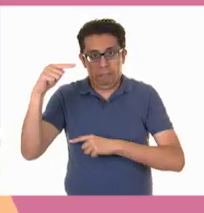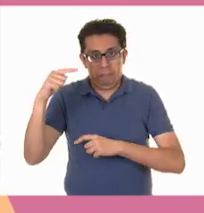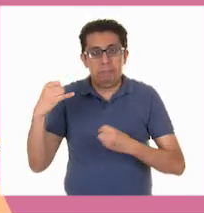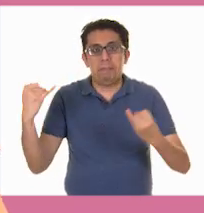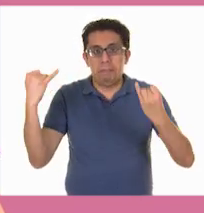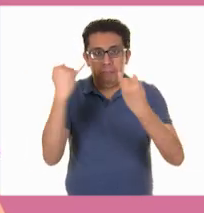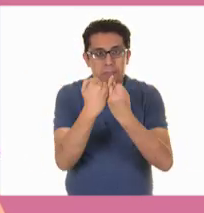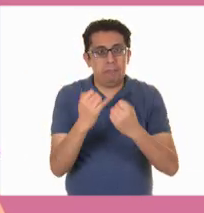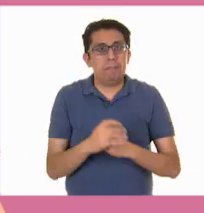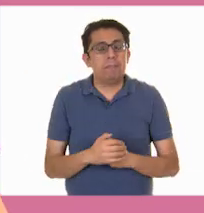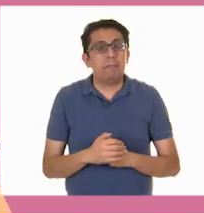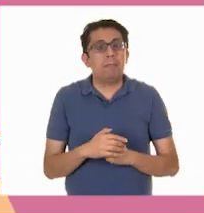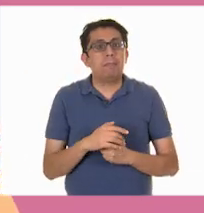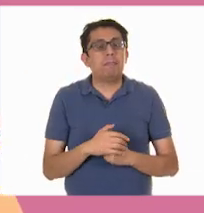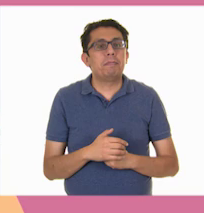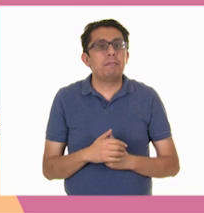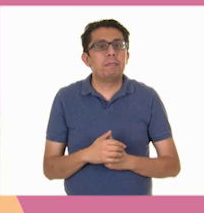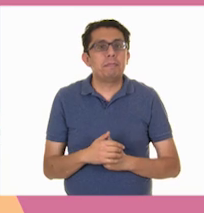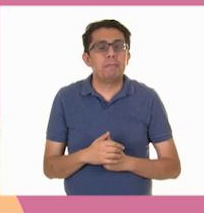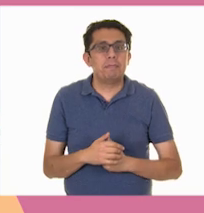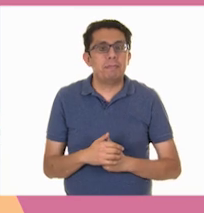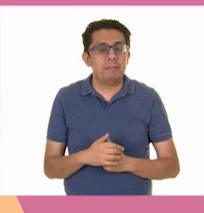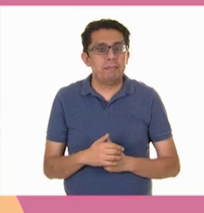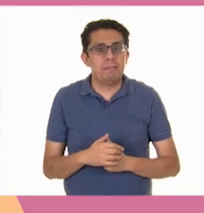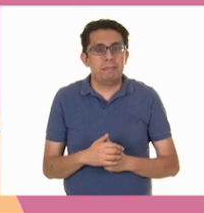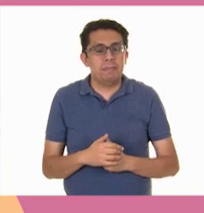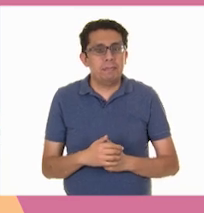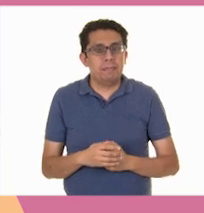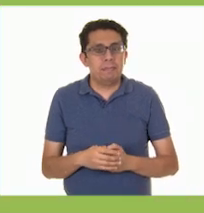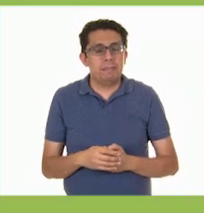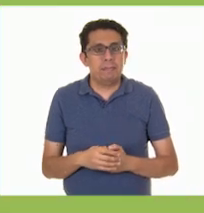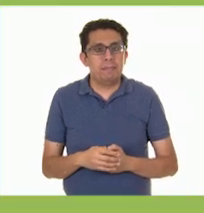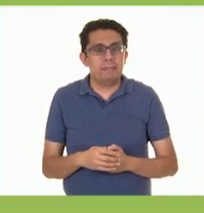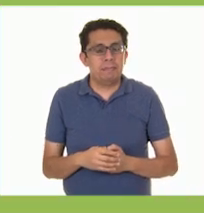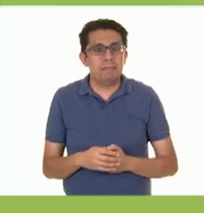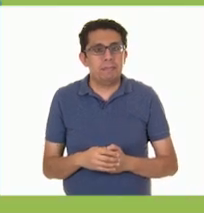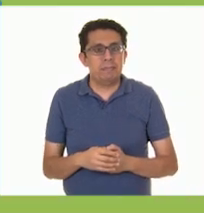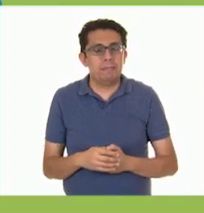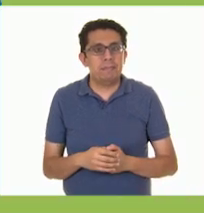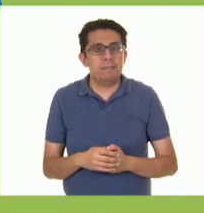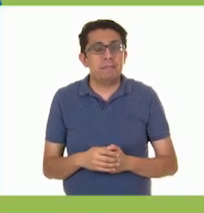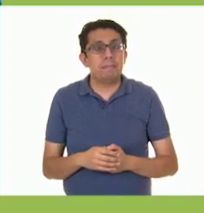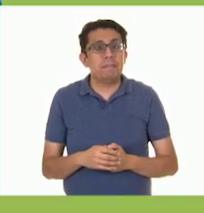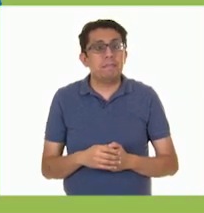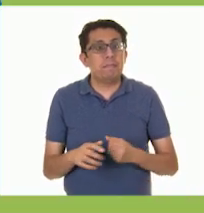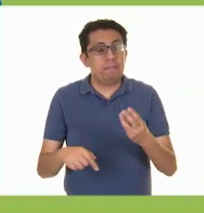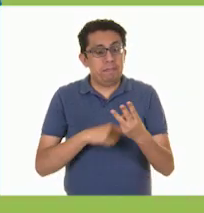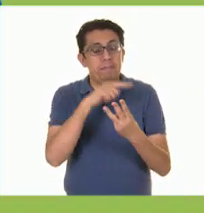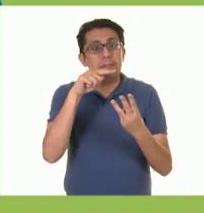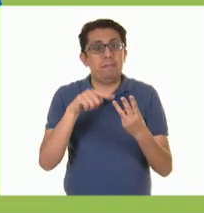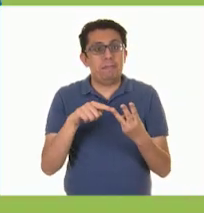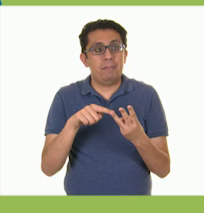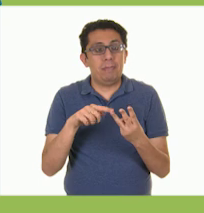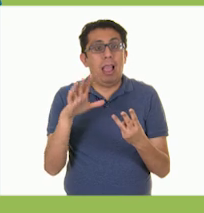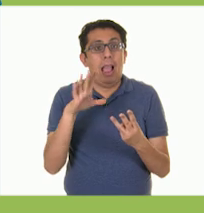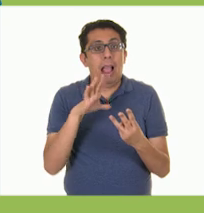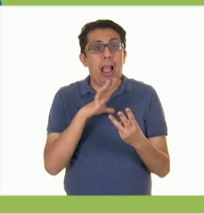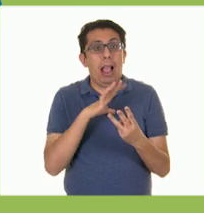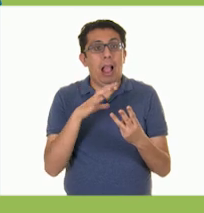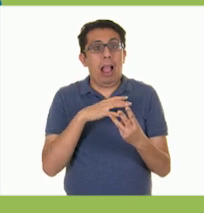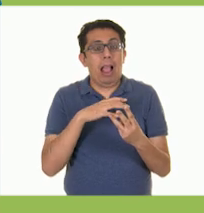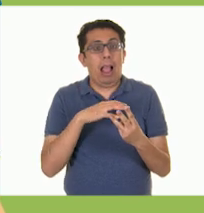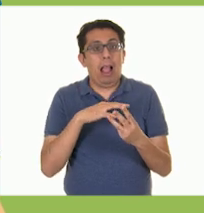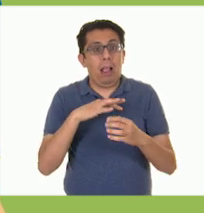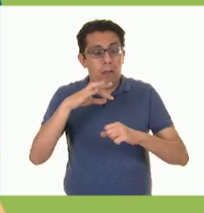arriba. Repite el paso anterior del otro lado de la playera. 3. Traza la línea